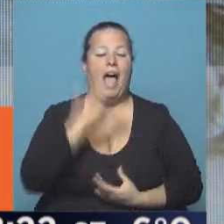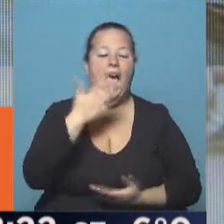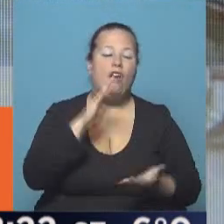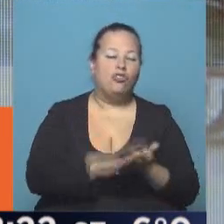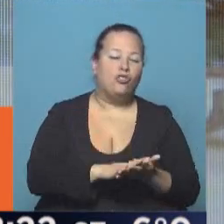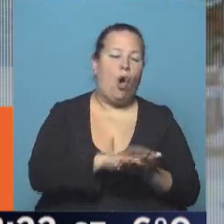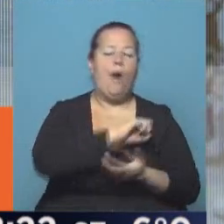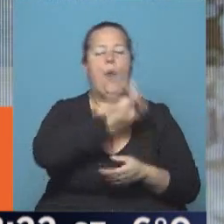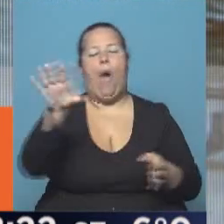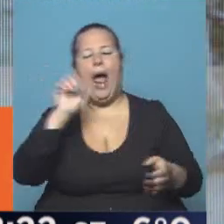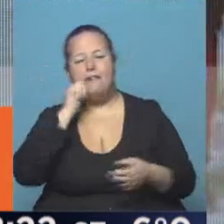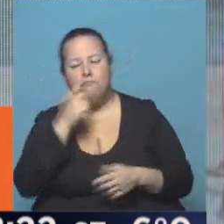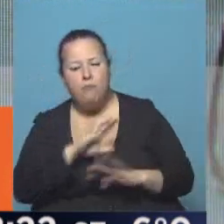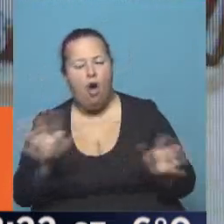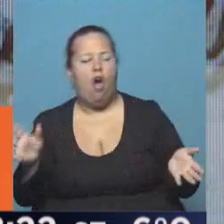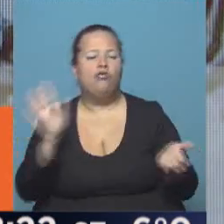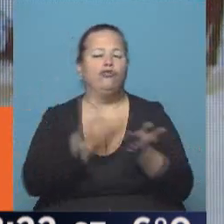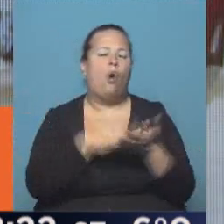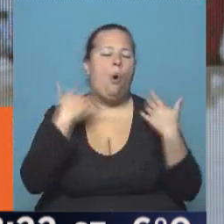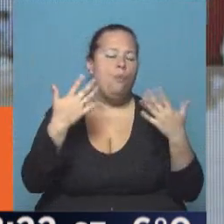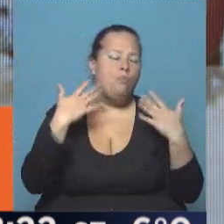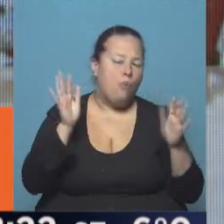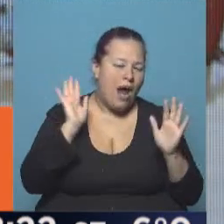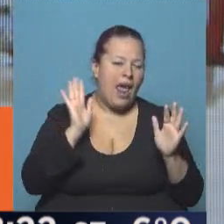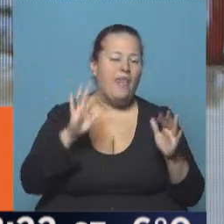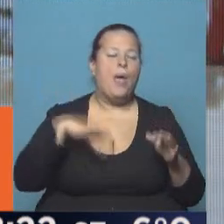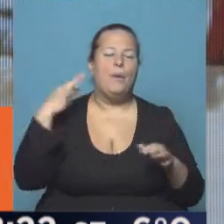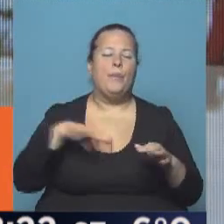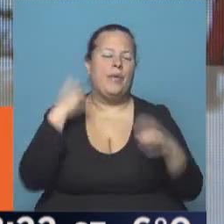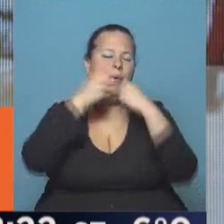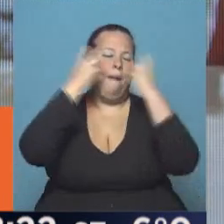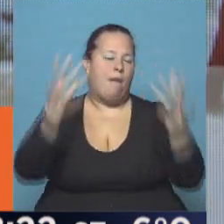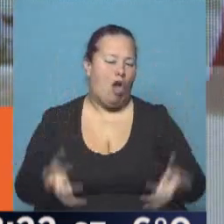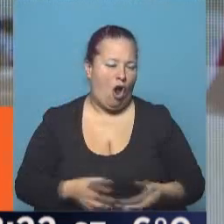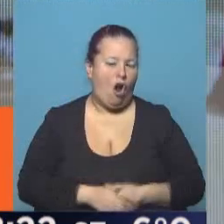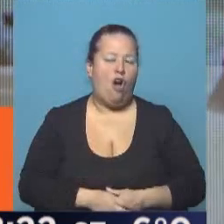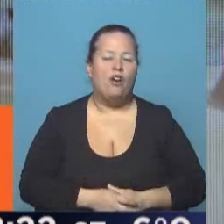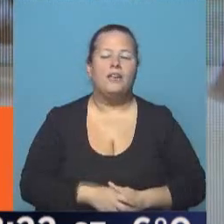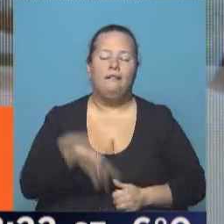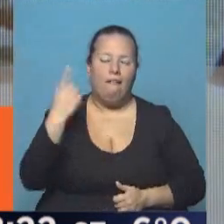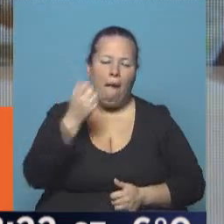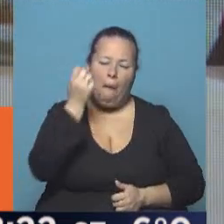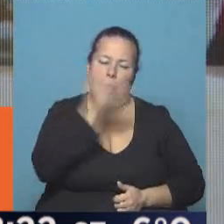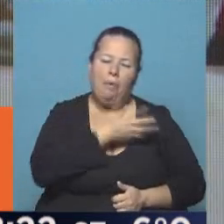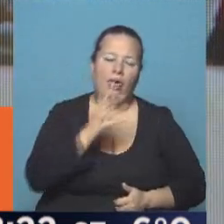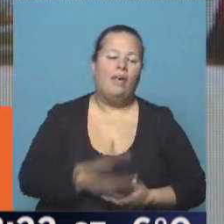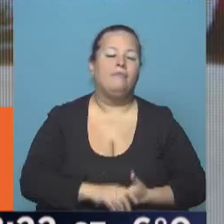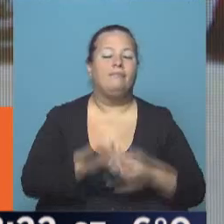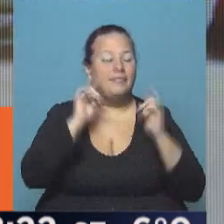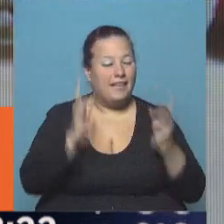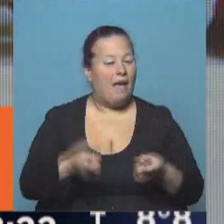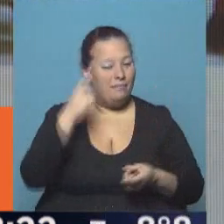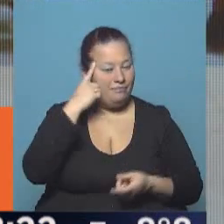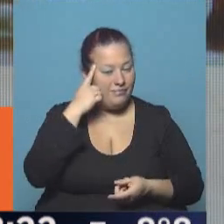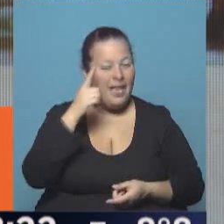el paraíso, sobre la posibilidad de tener una vida mucho mejor, convence a mucha gente. Y también tener en cuenta